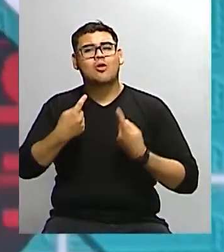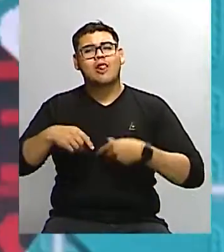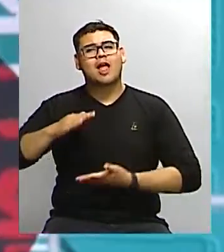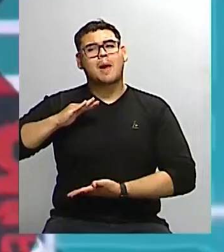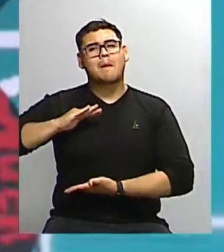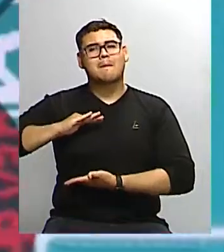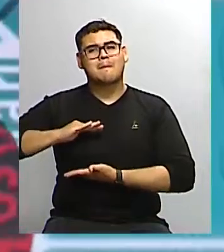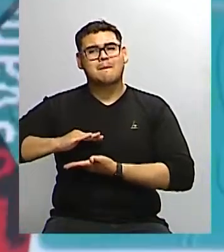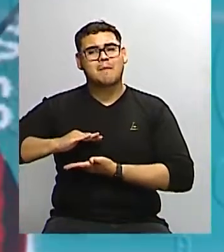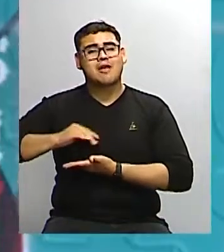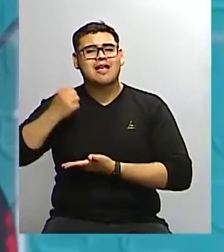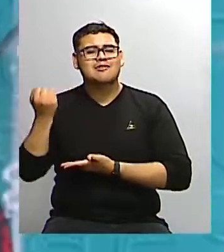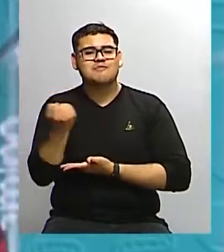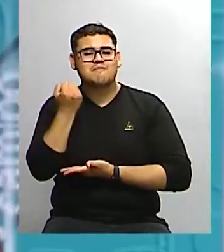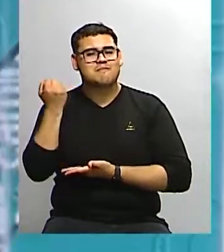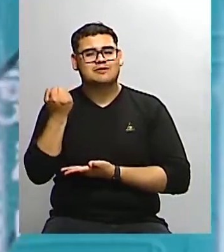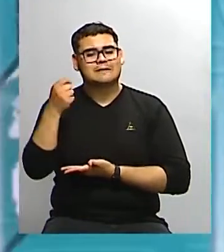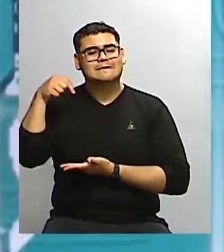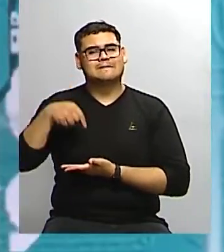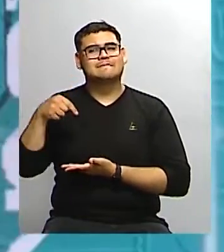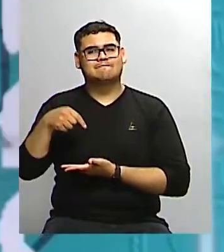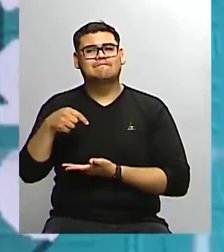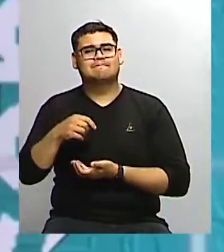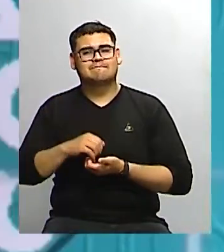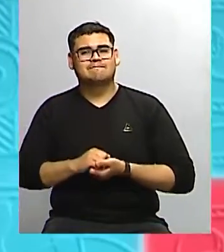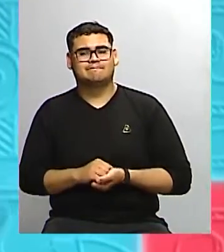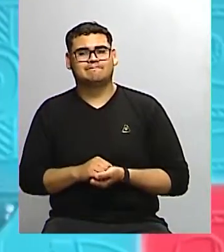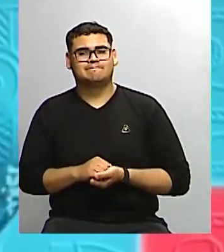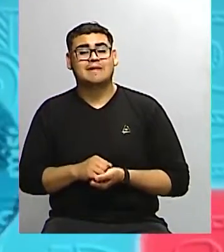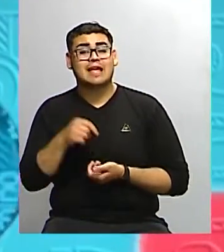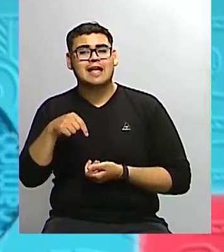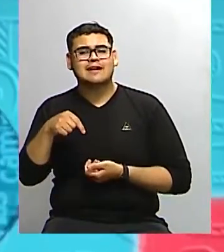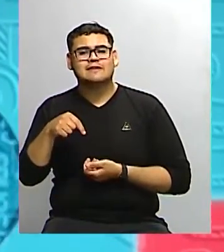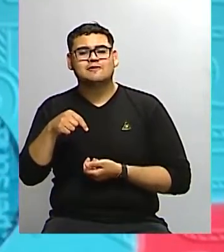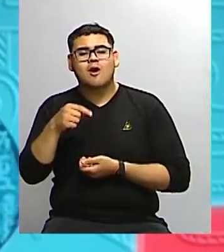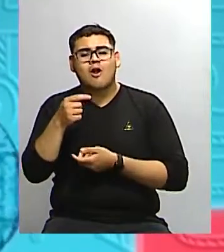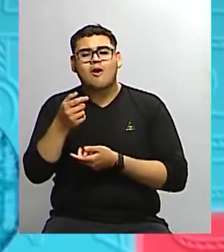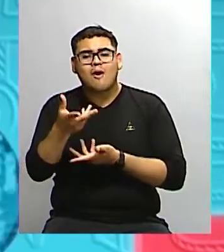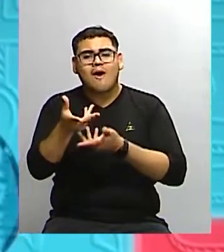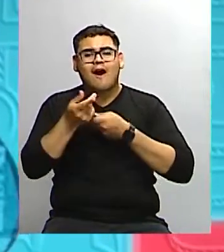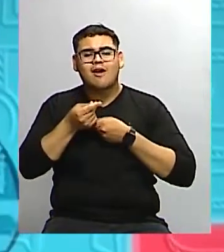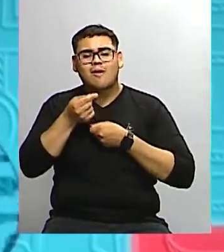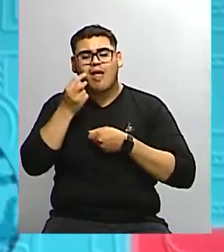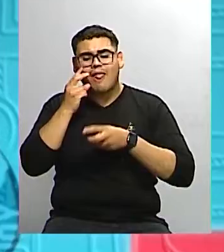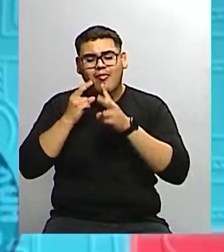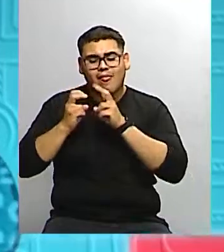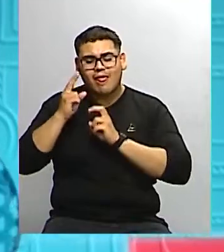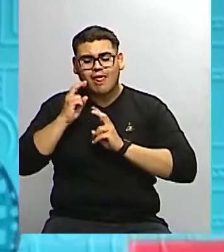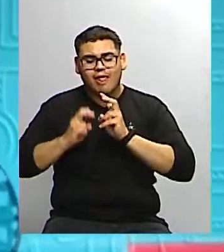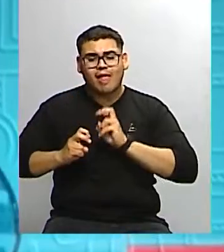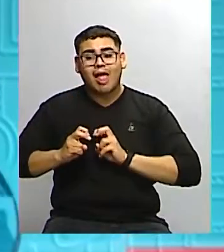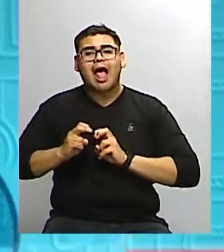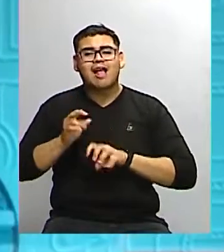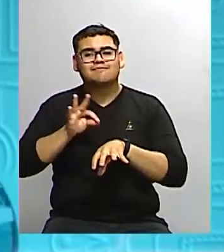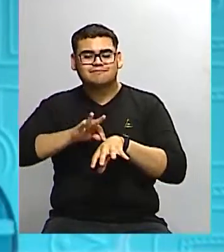más importante y el que ha demostrado en todo el mundo que es el capaz de torcer el destino de la enfermedad, digamos,